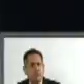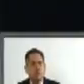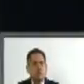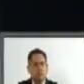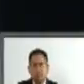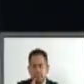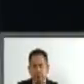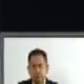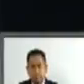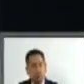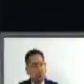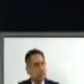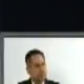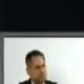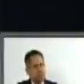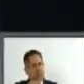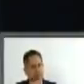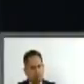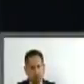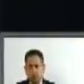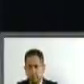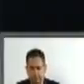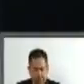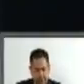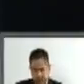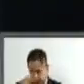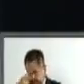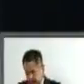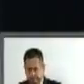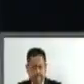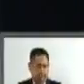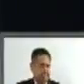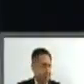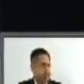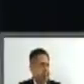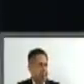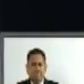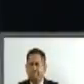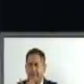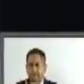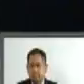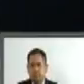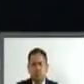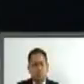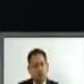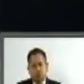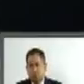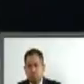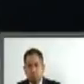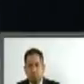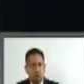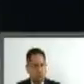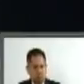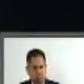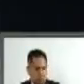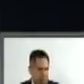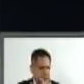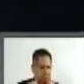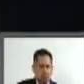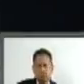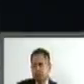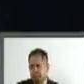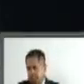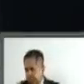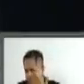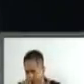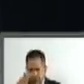los crecientes intercambios entre las sociedades mexicana y canadiense, ya sea por motivos laborales,